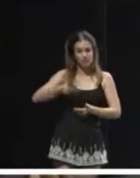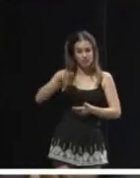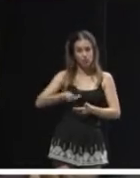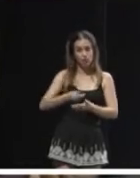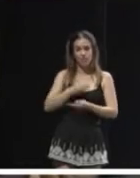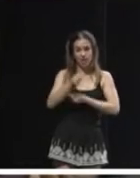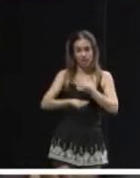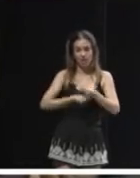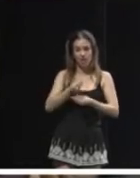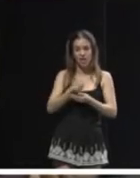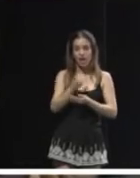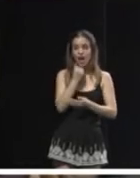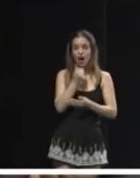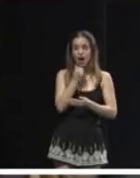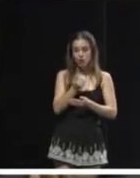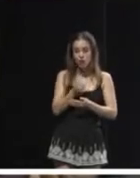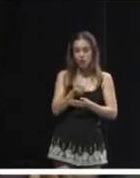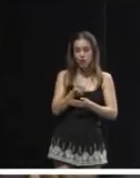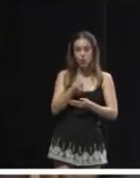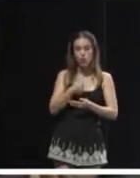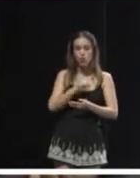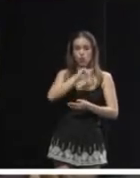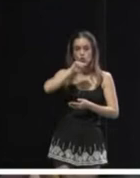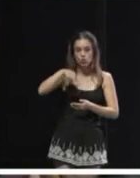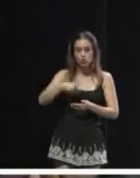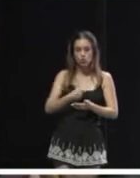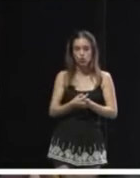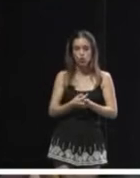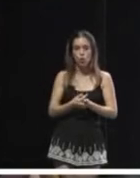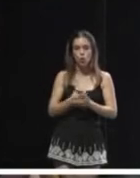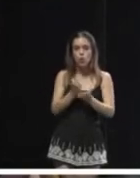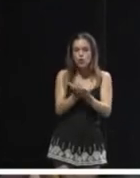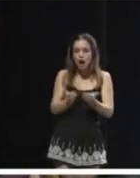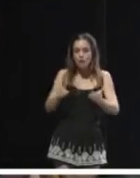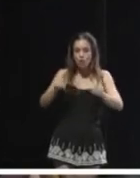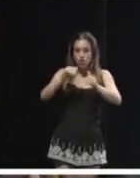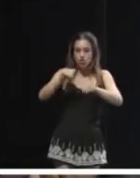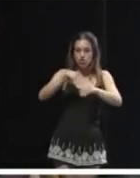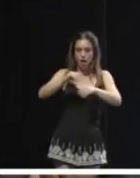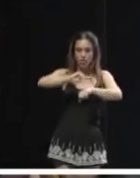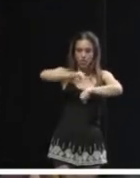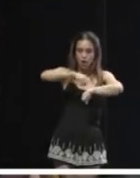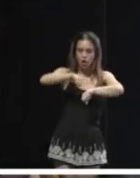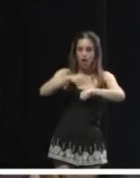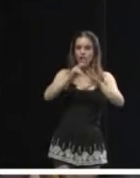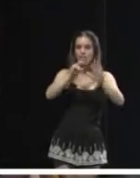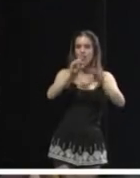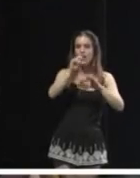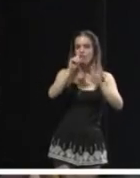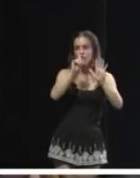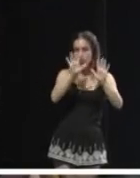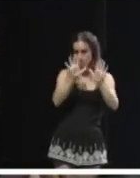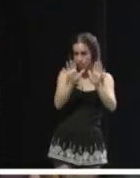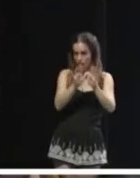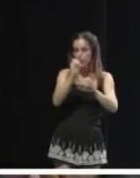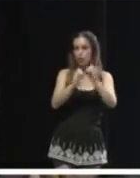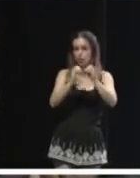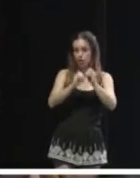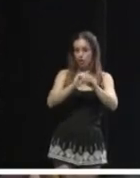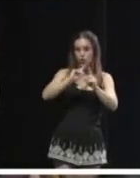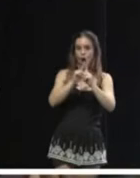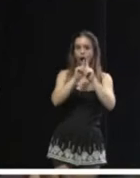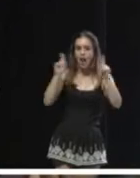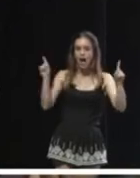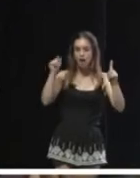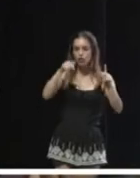que vamos a disponer de una bolsa de horas del 10% al año para que sí, para que